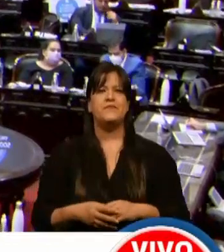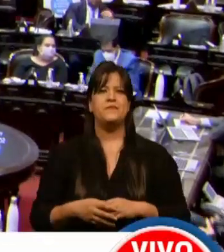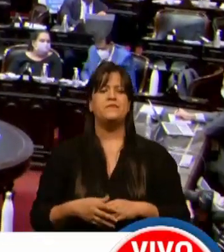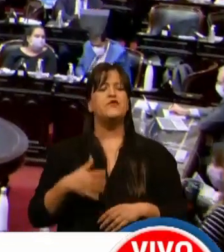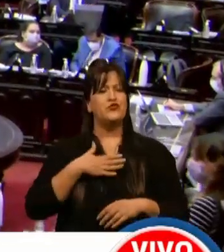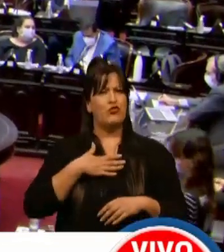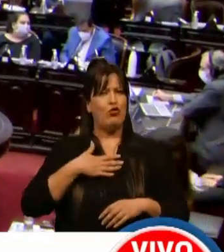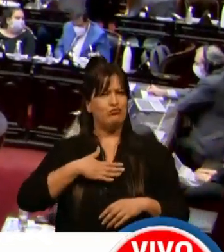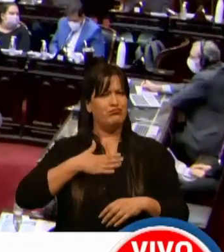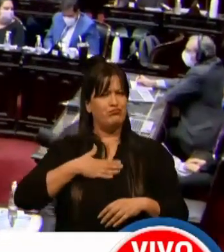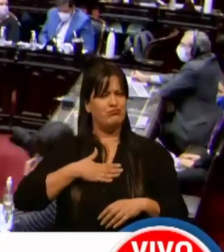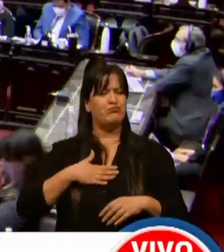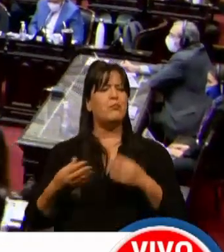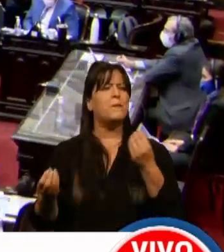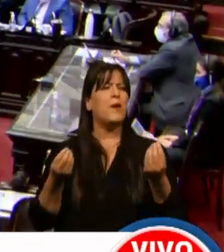yo me alegro porque